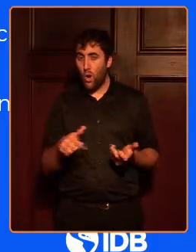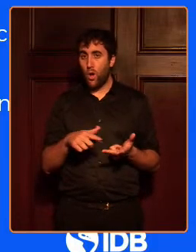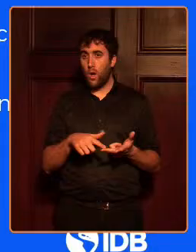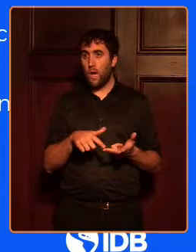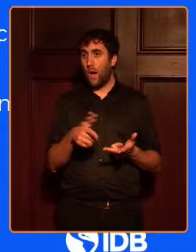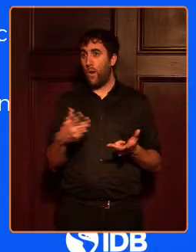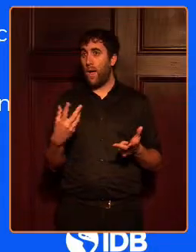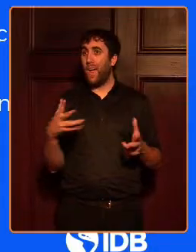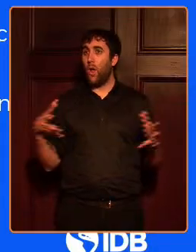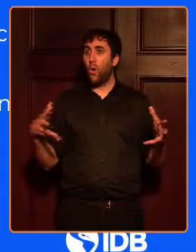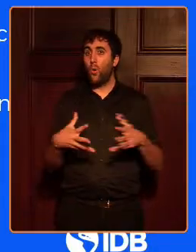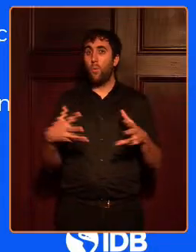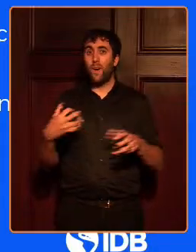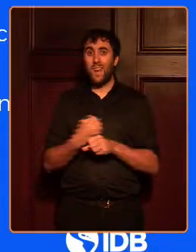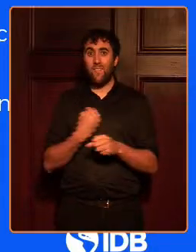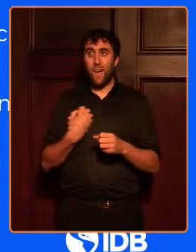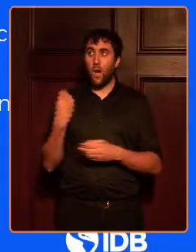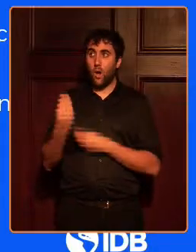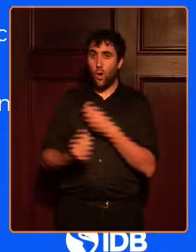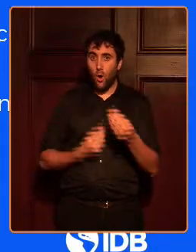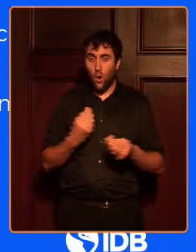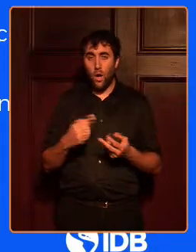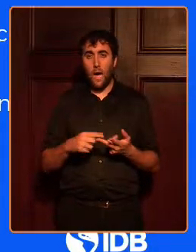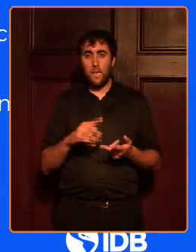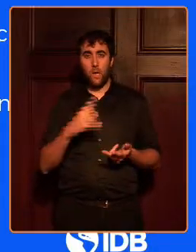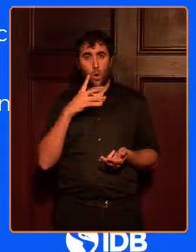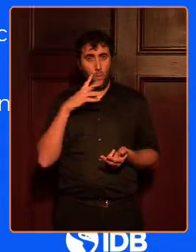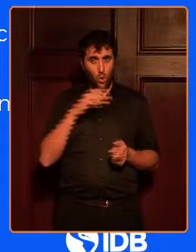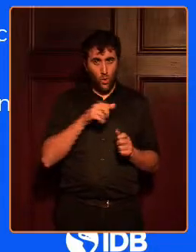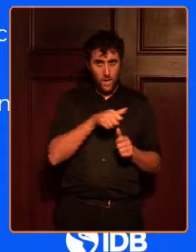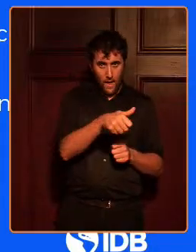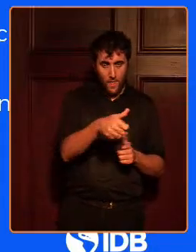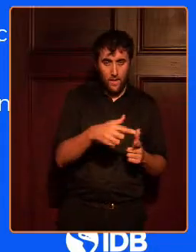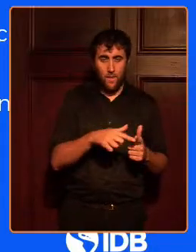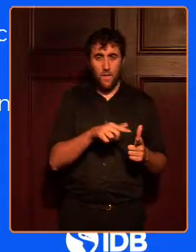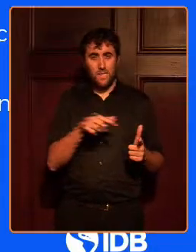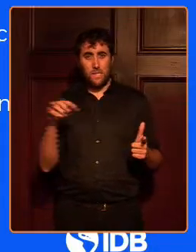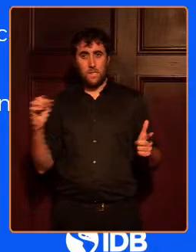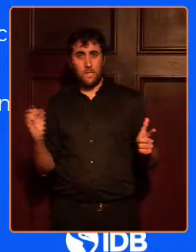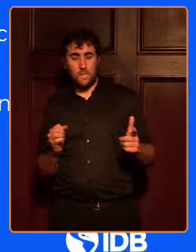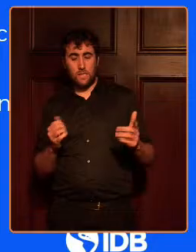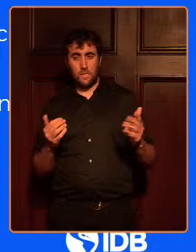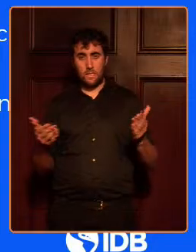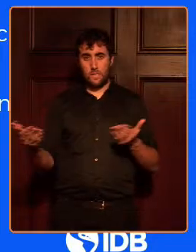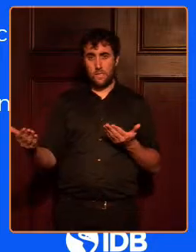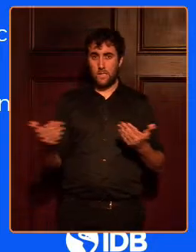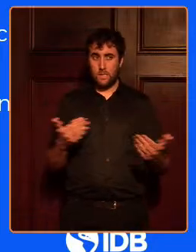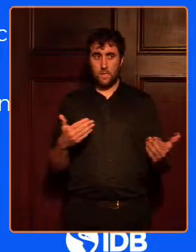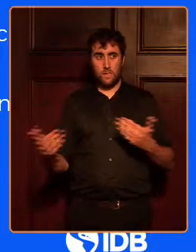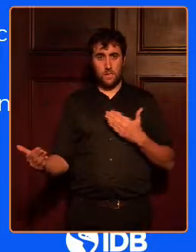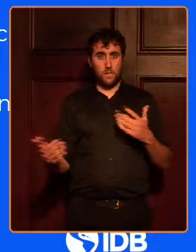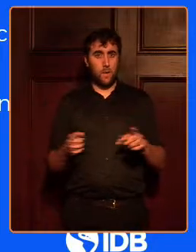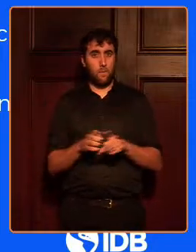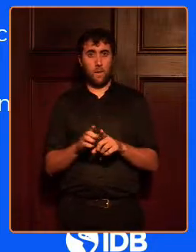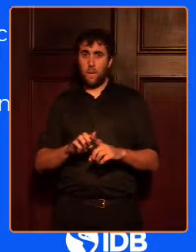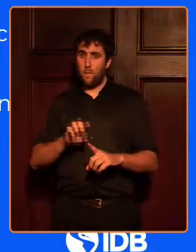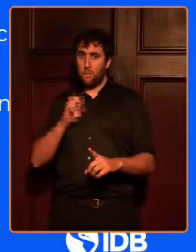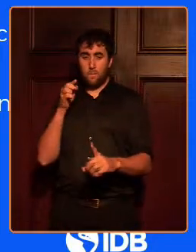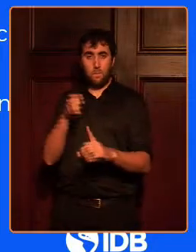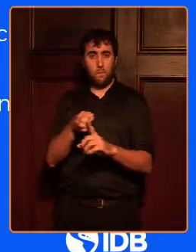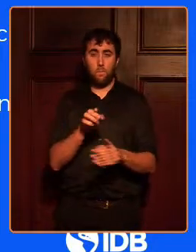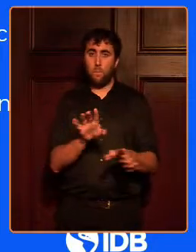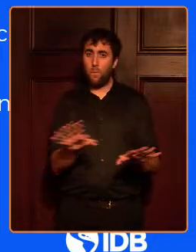mercado laboral. Tanto en los miedos como en las oportunidades vemos en el uno y en el otro la cara de la misma moneda. Por un